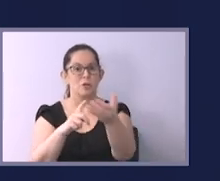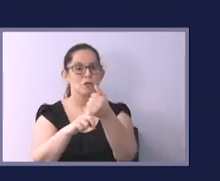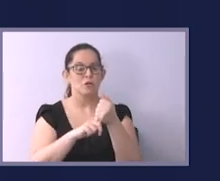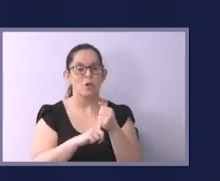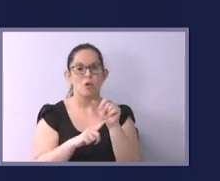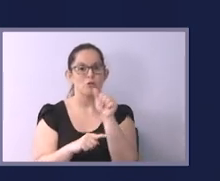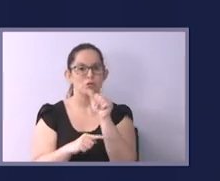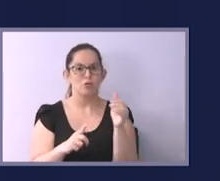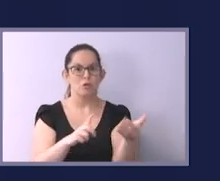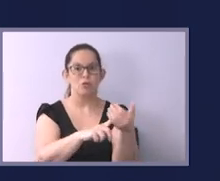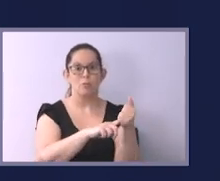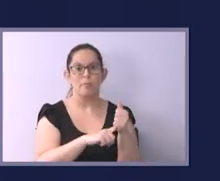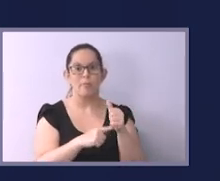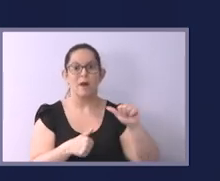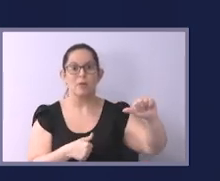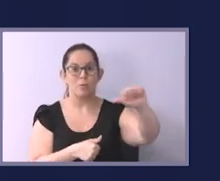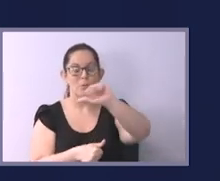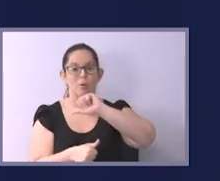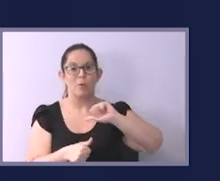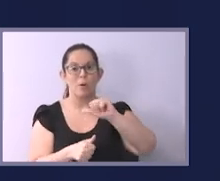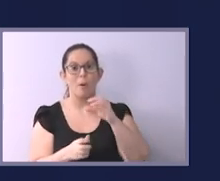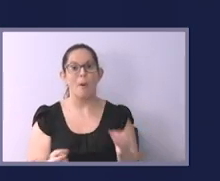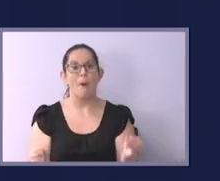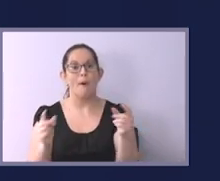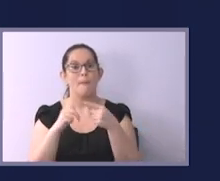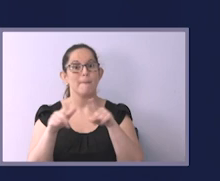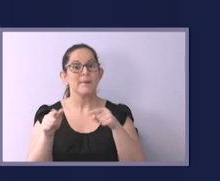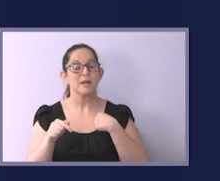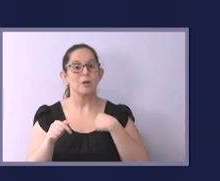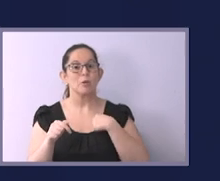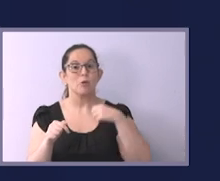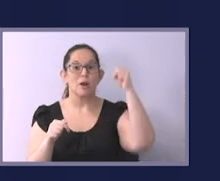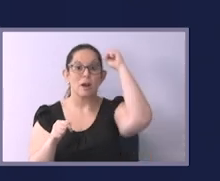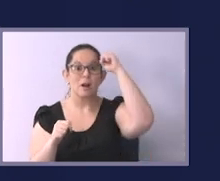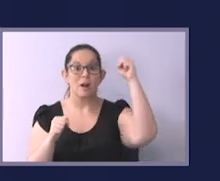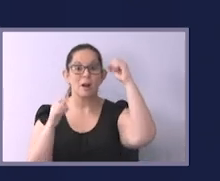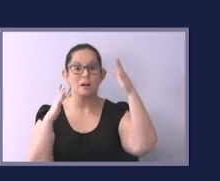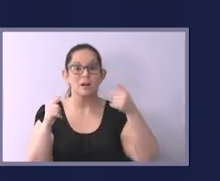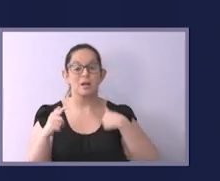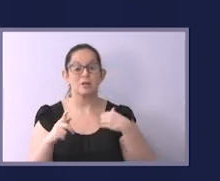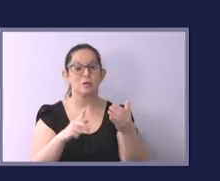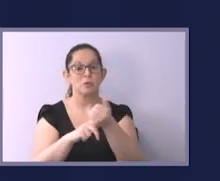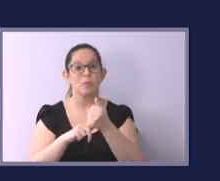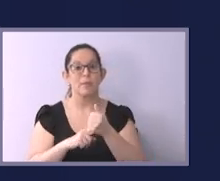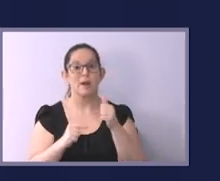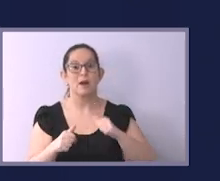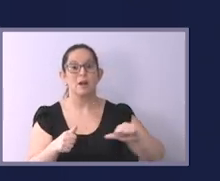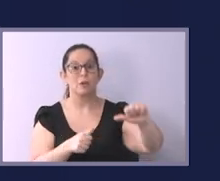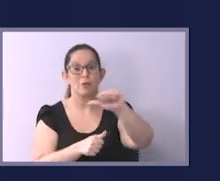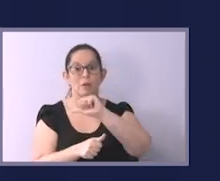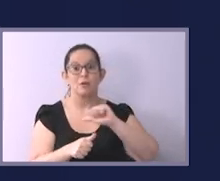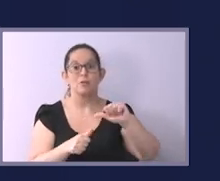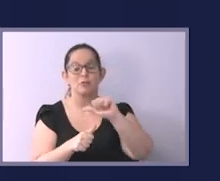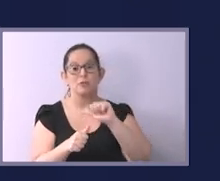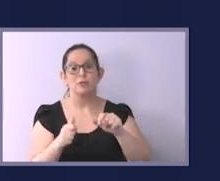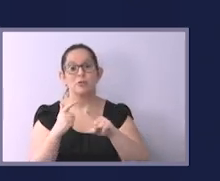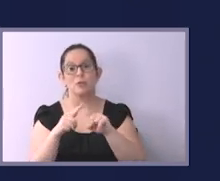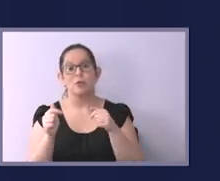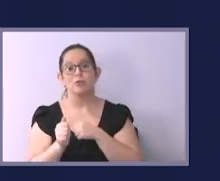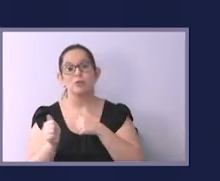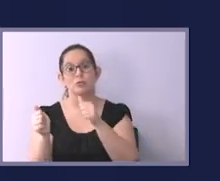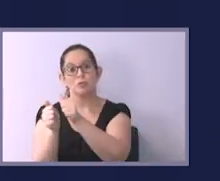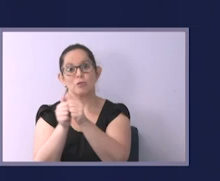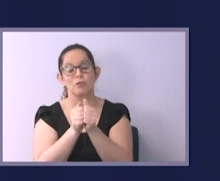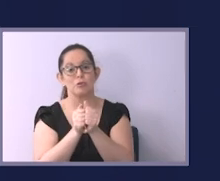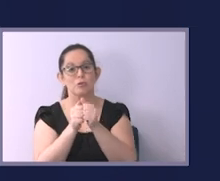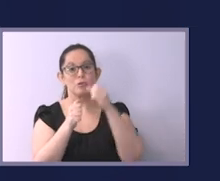tomaron consigo aceite, mas las prudentes tomaron aceite en sus vasijas juntamente con sus lámparas,